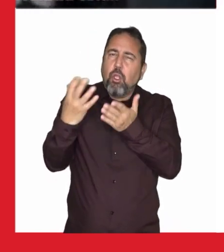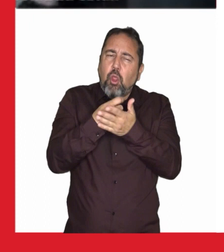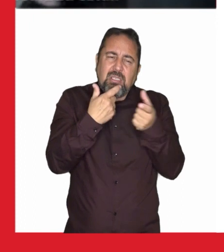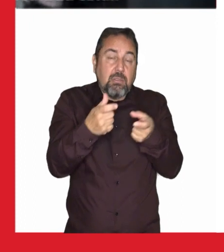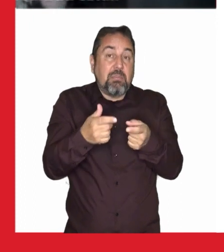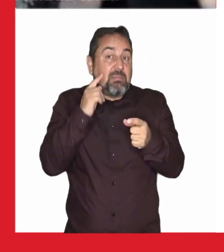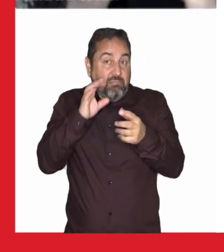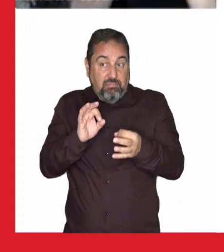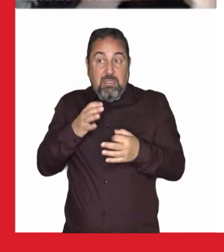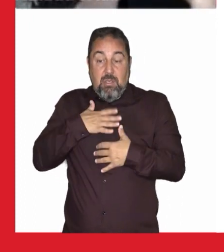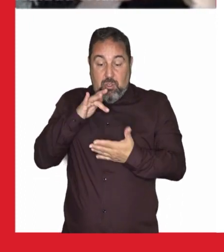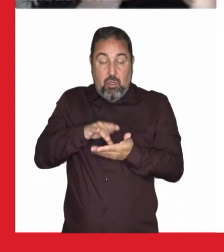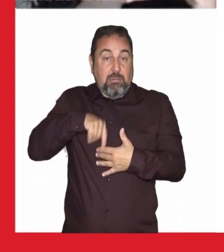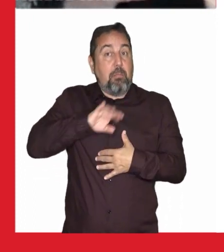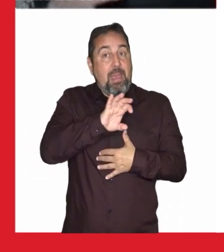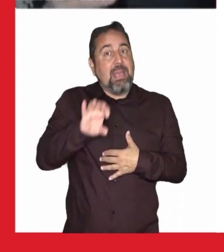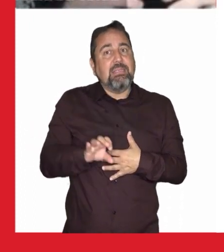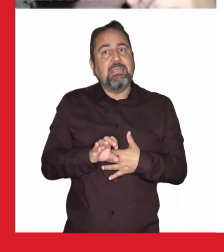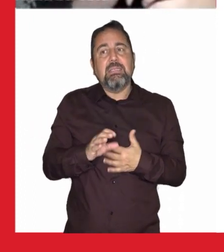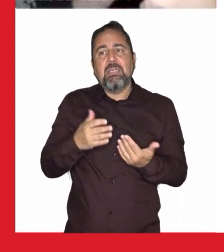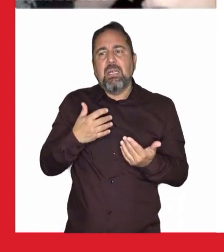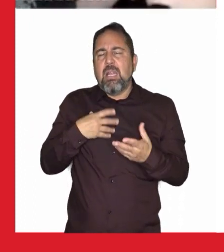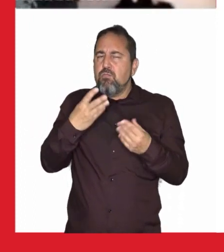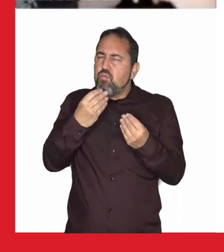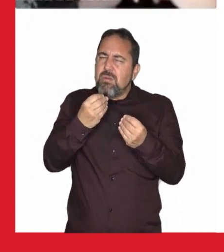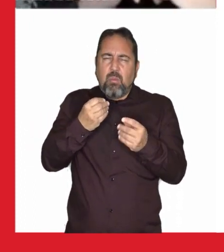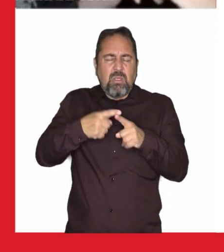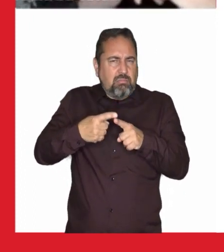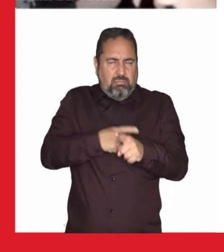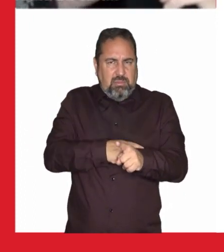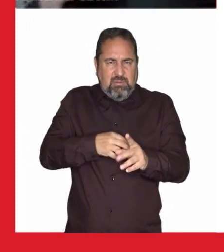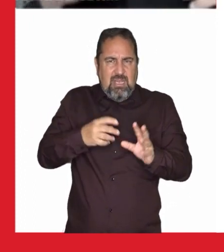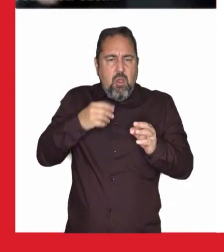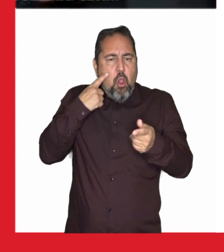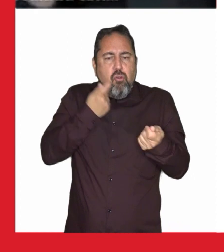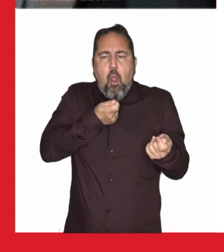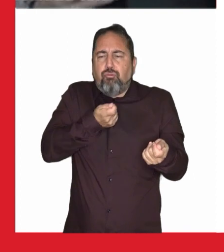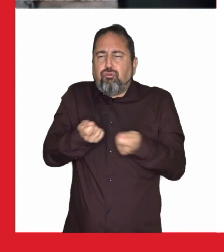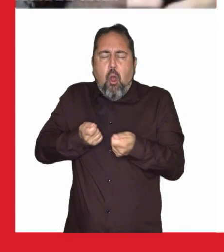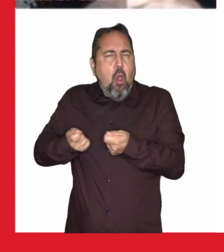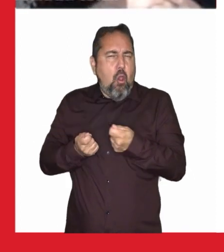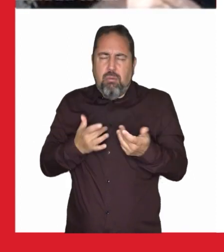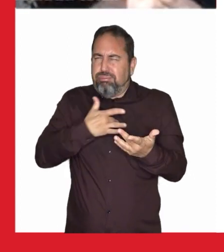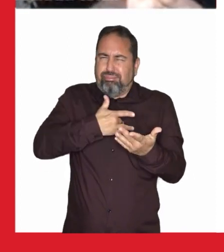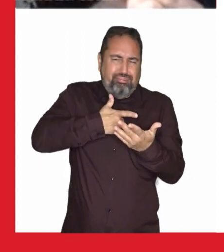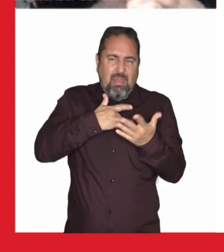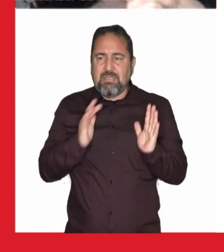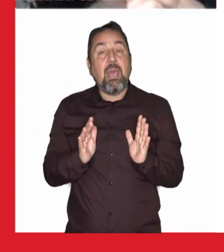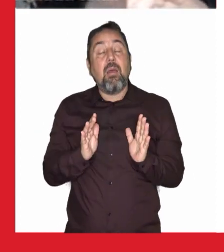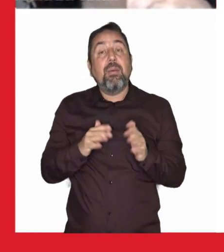tóxicos, lo que sea. En casi todos los sectores, sobre todo en estos países en los que vivimos, que todo está hiper,